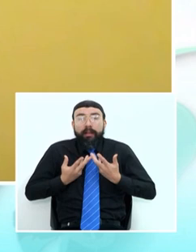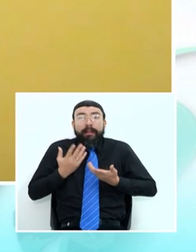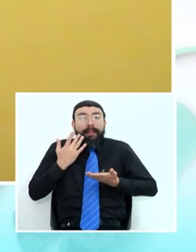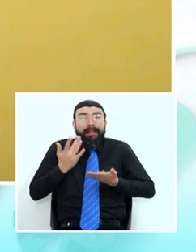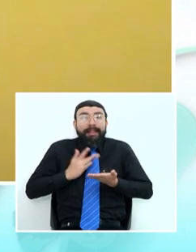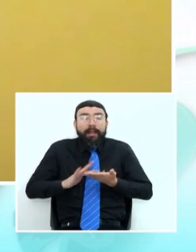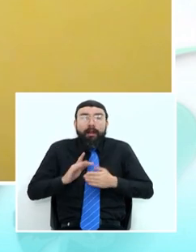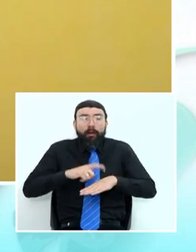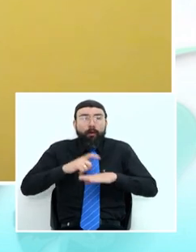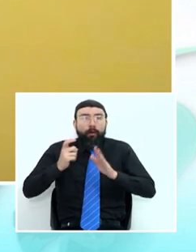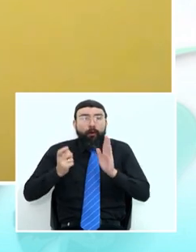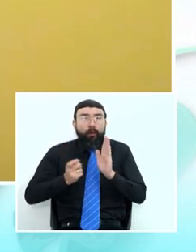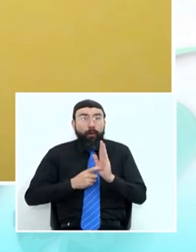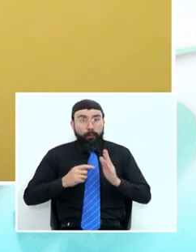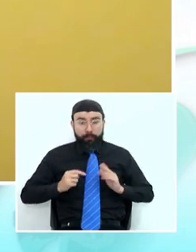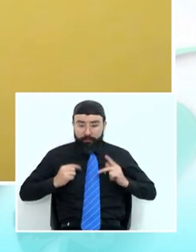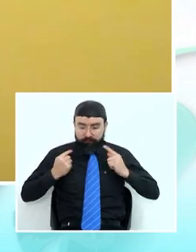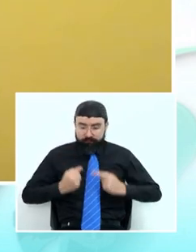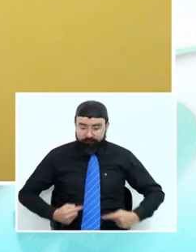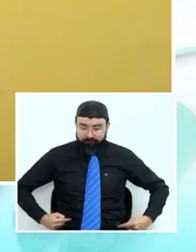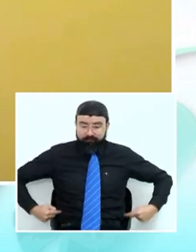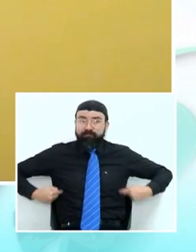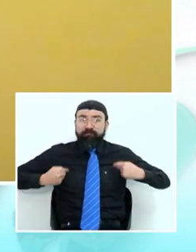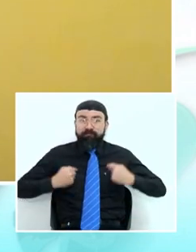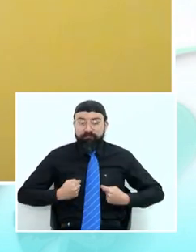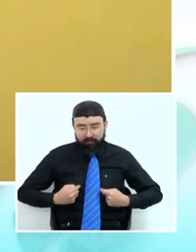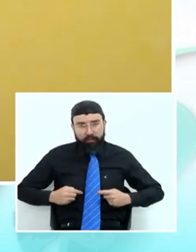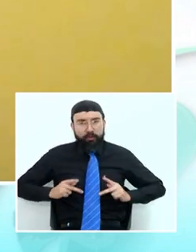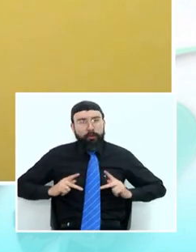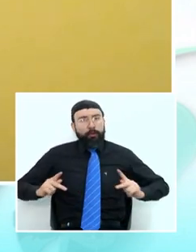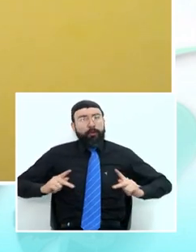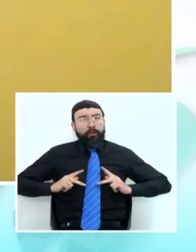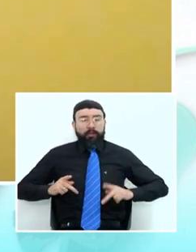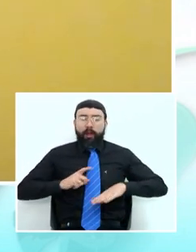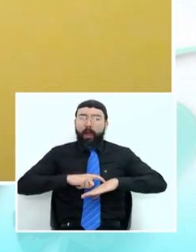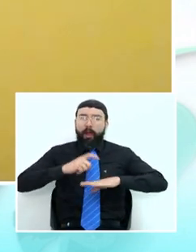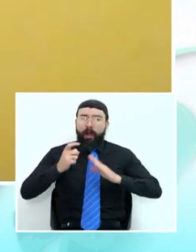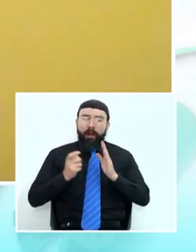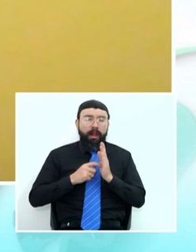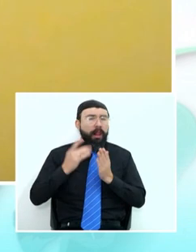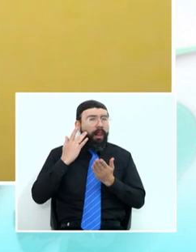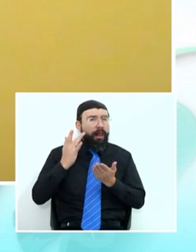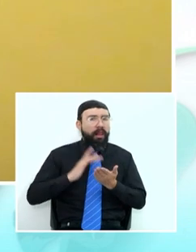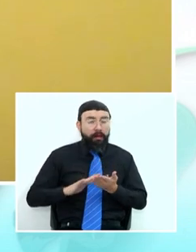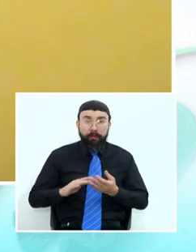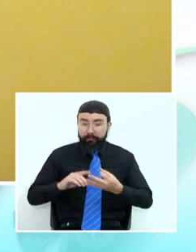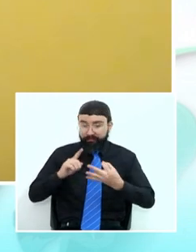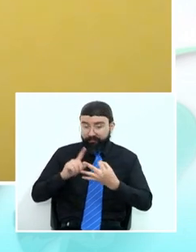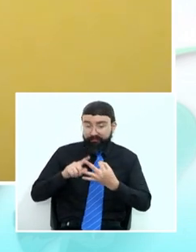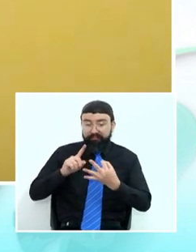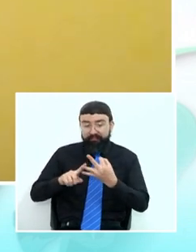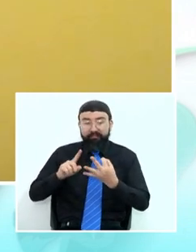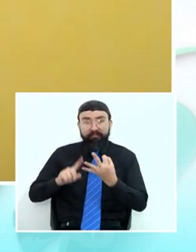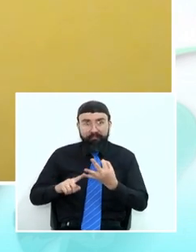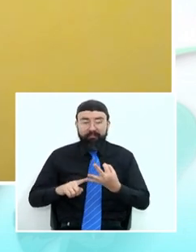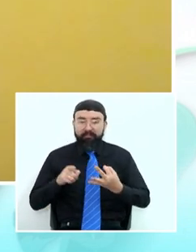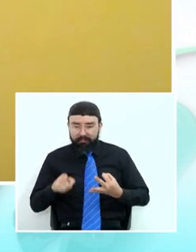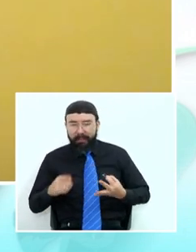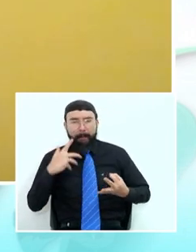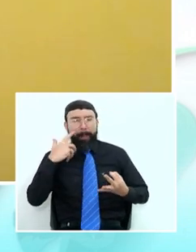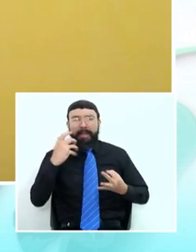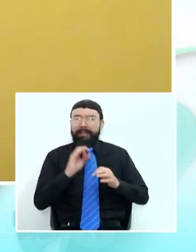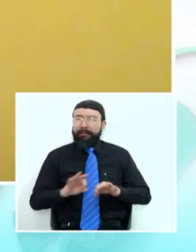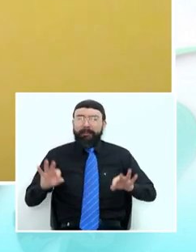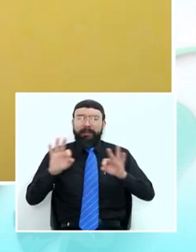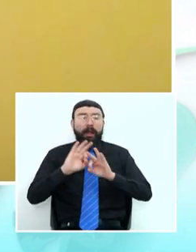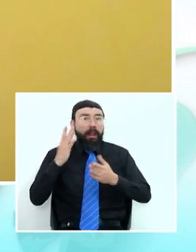que ahí ves cómo podemos desintoxicar todo el organismo manejando los tres sistemas orgánicos que hacen el